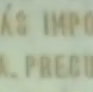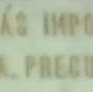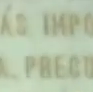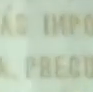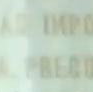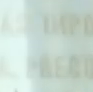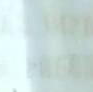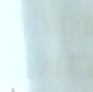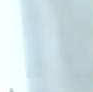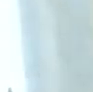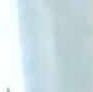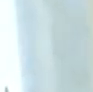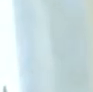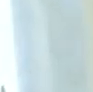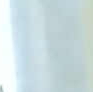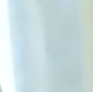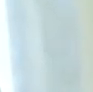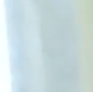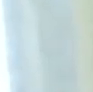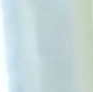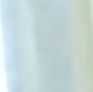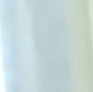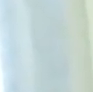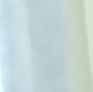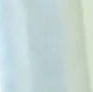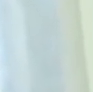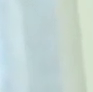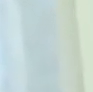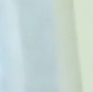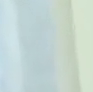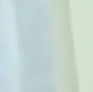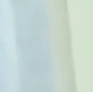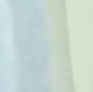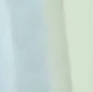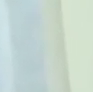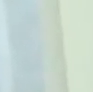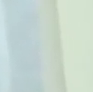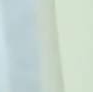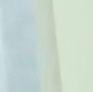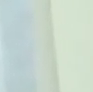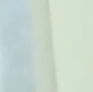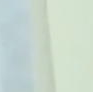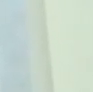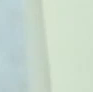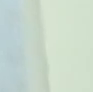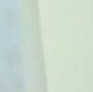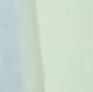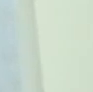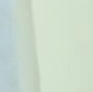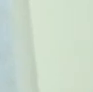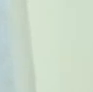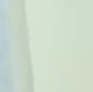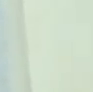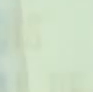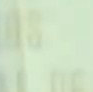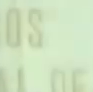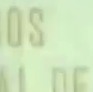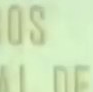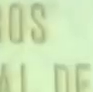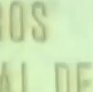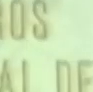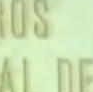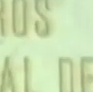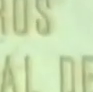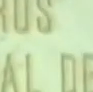bicentenario, año de batalla. A Juan Germán Rocio Nieves. Por el Grupo Infantil de la Casa de la Cultura Víctor Manuel